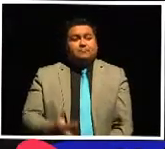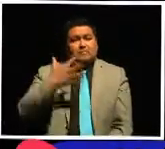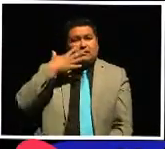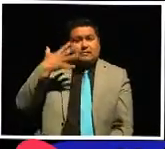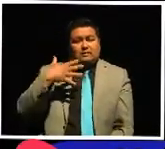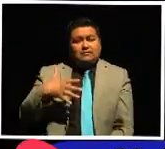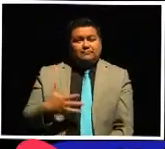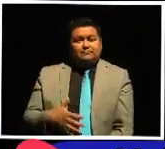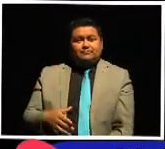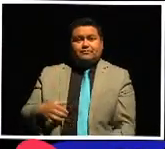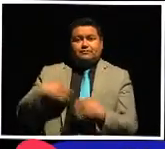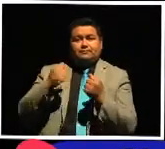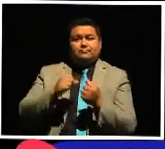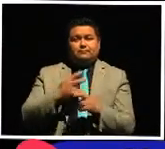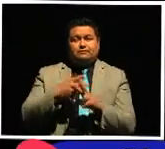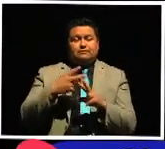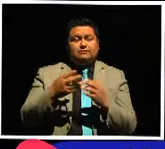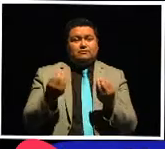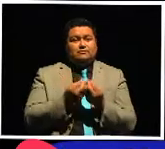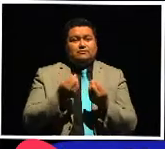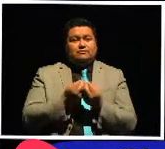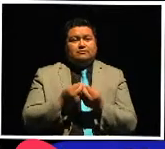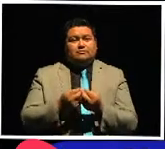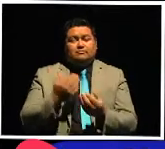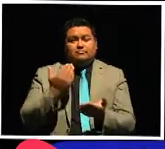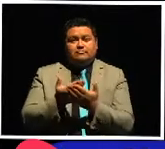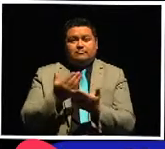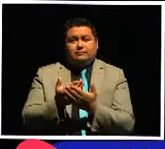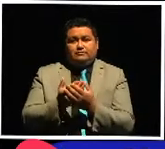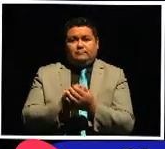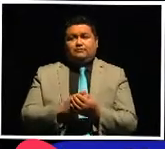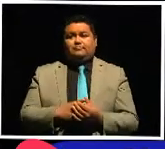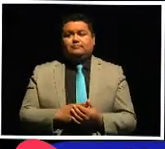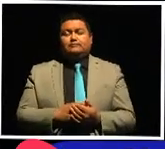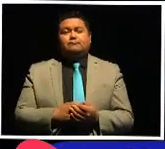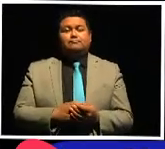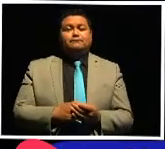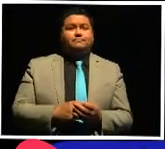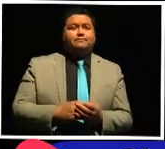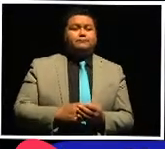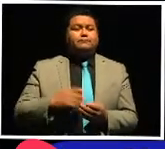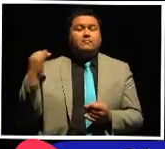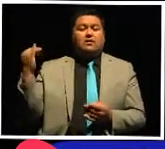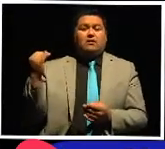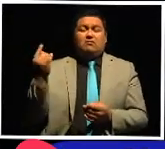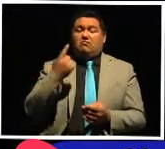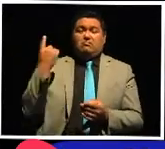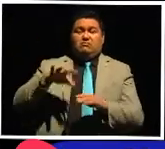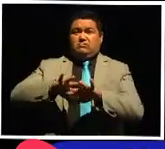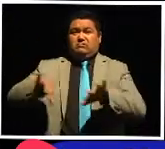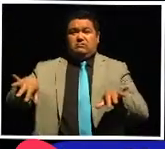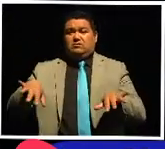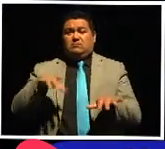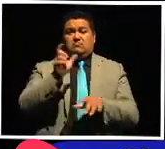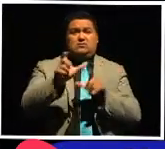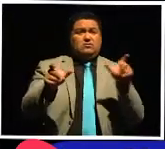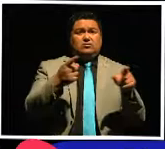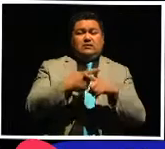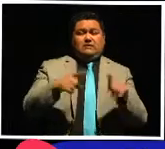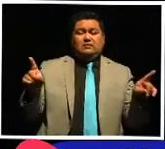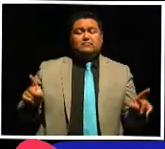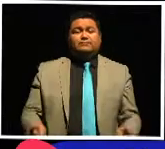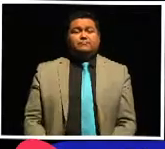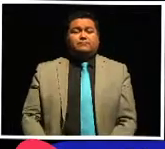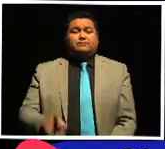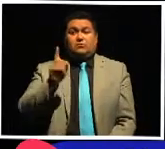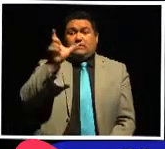ojalá que podamos hacer muchas observaciones y muchas pruebas. Y esto tiene que ser de independientes, de distintas personas. Si una persona